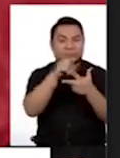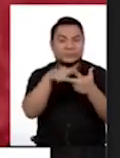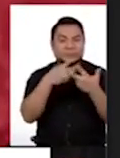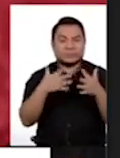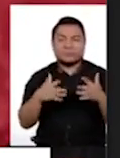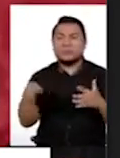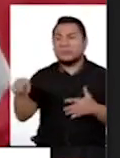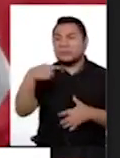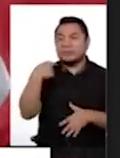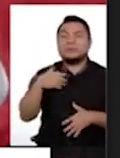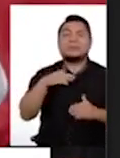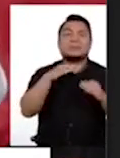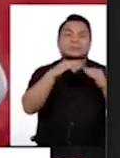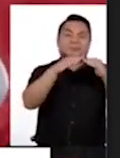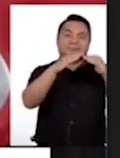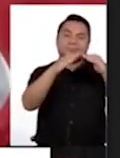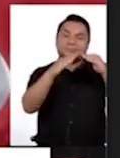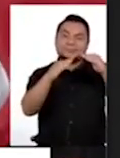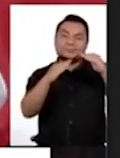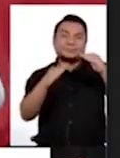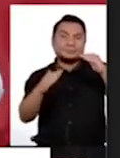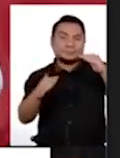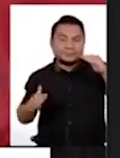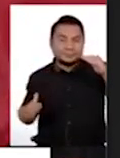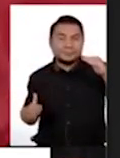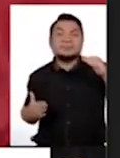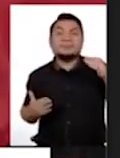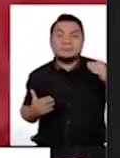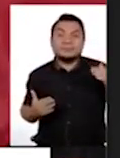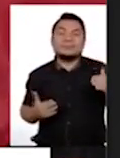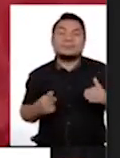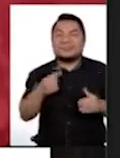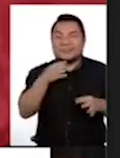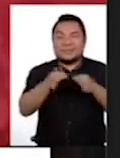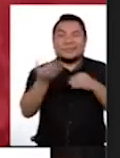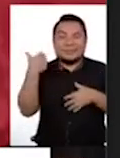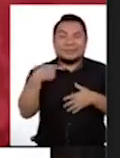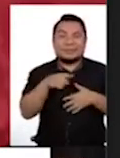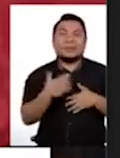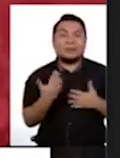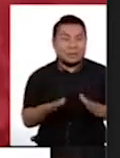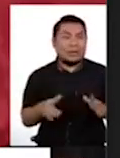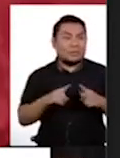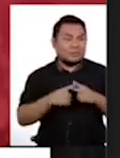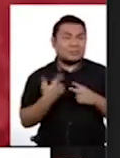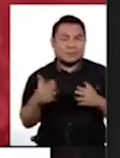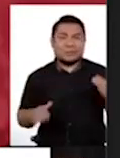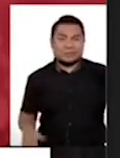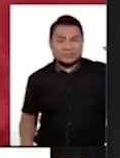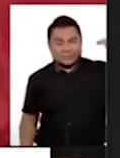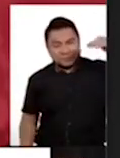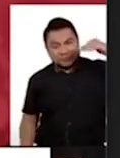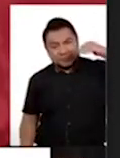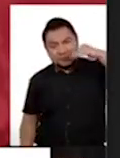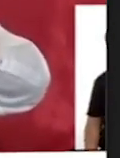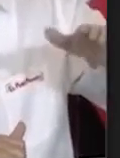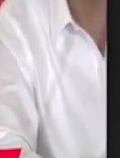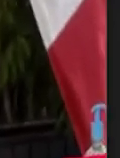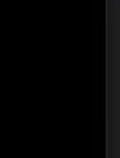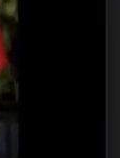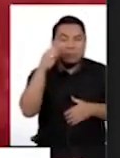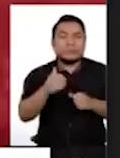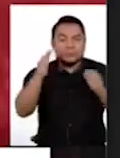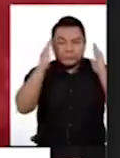logremos bajar la tasa de contagio a menos de uno, que ya lo explicamos, y que estamos ya dentro de ese margen de